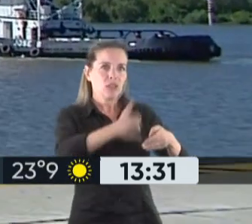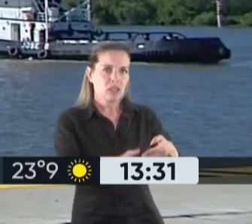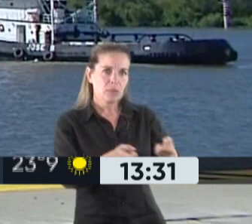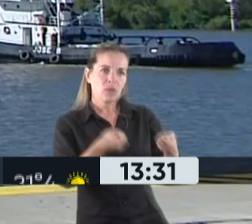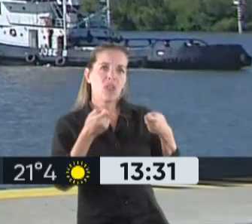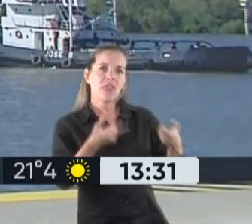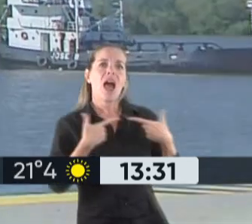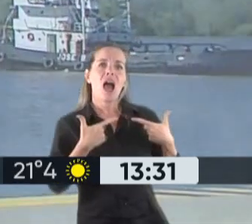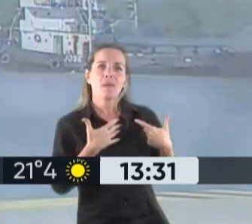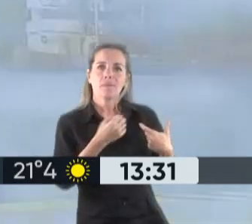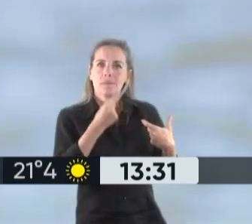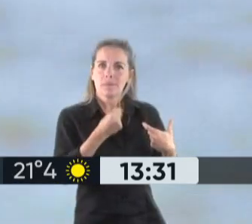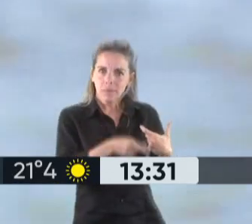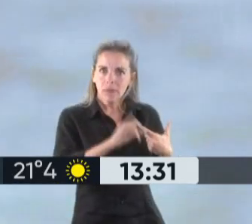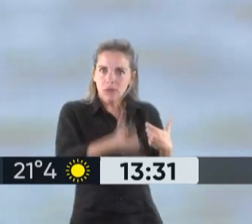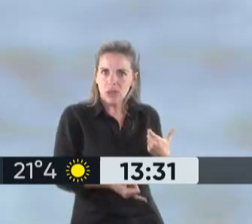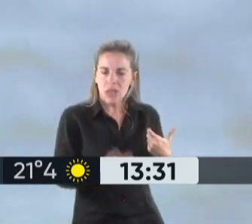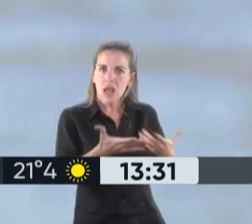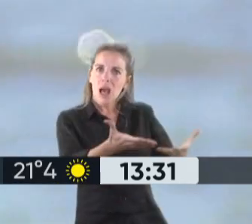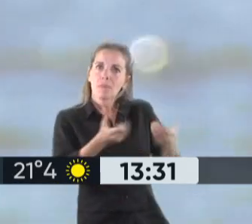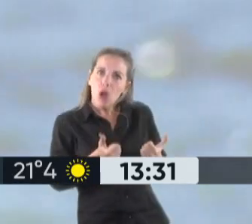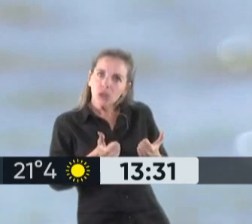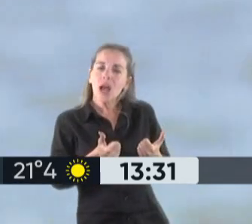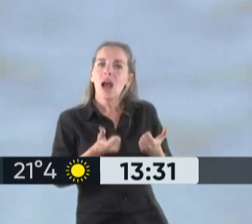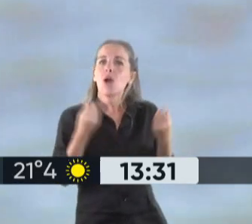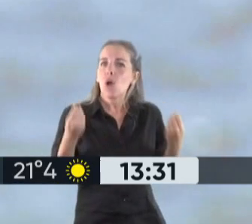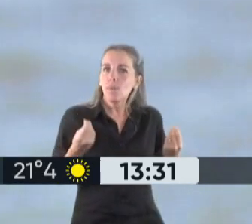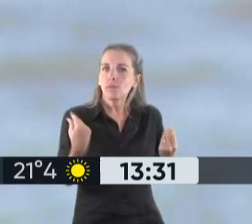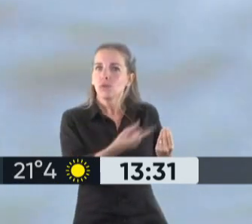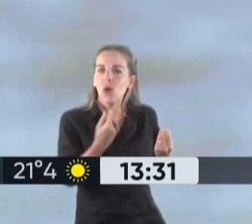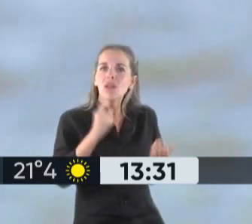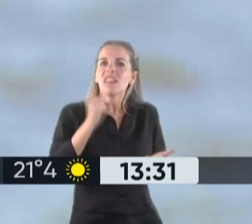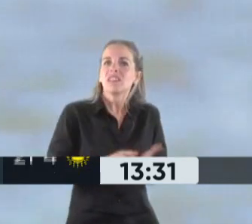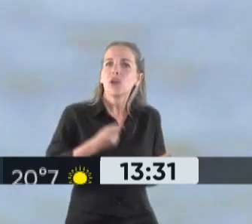soberanía, hace a nuestra capacidad de resolver y de decidir.